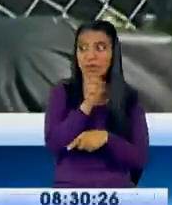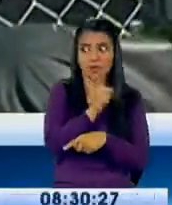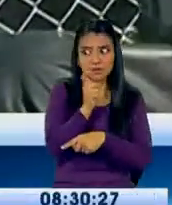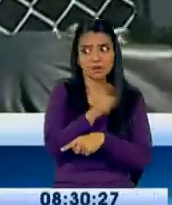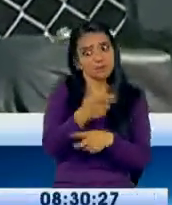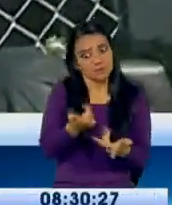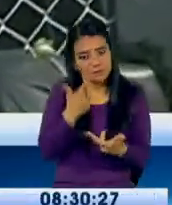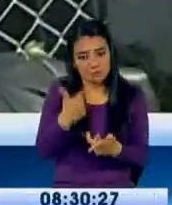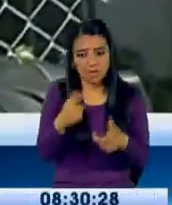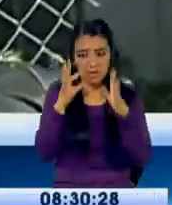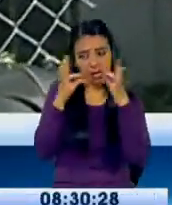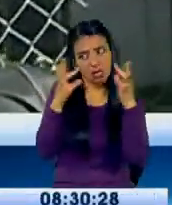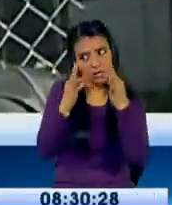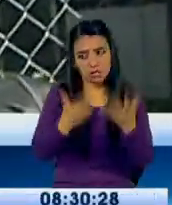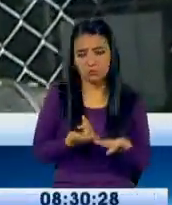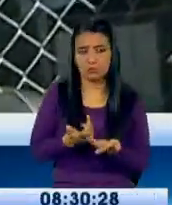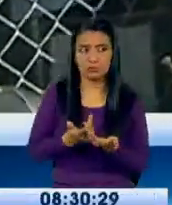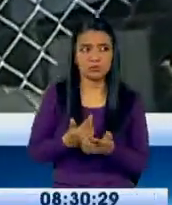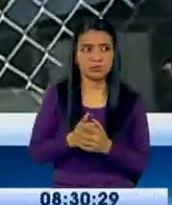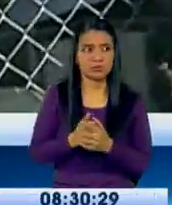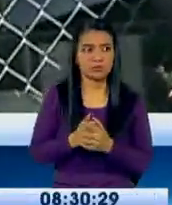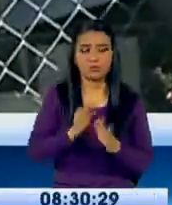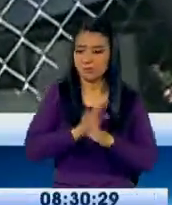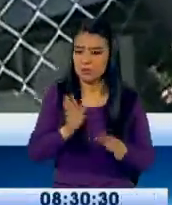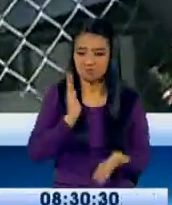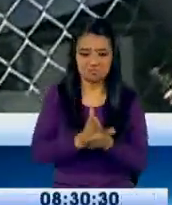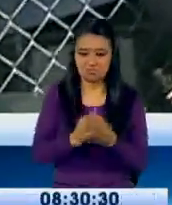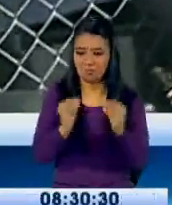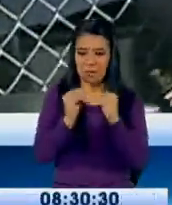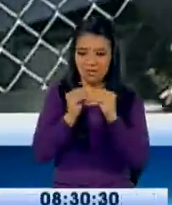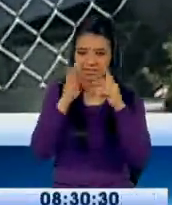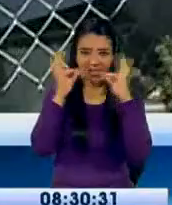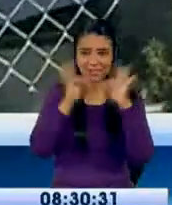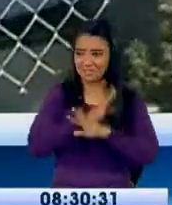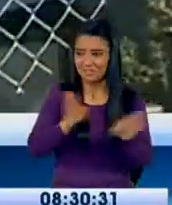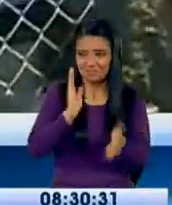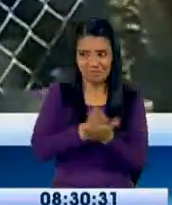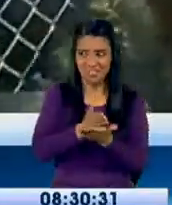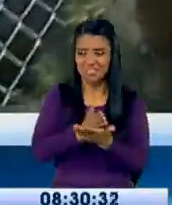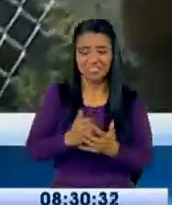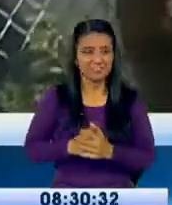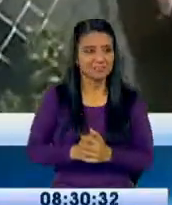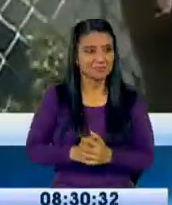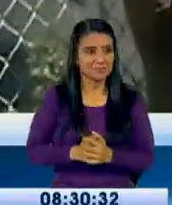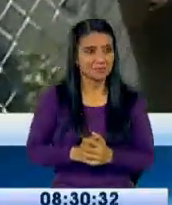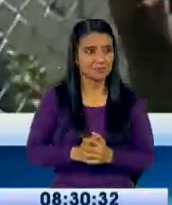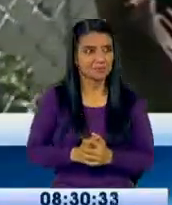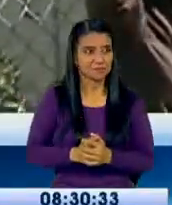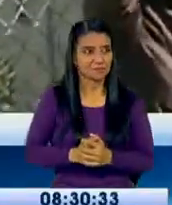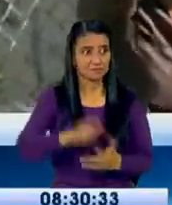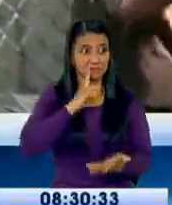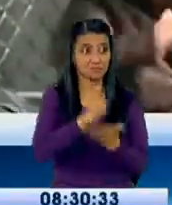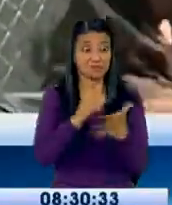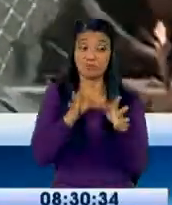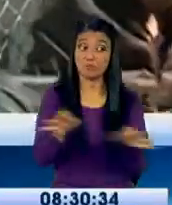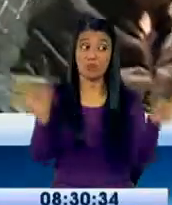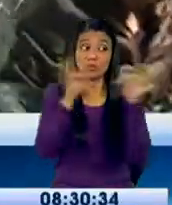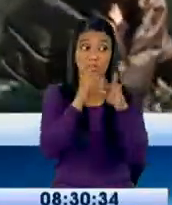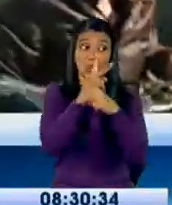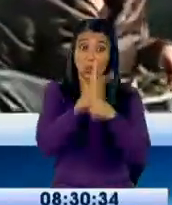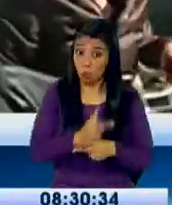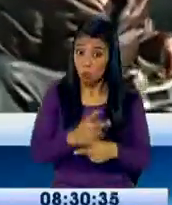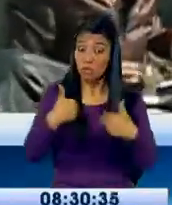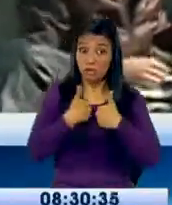se necesita para los animalitos. Tampoco ya no quiero tener más gatitos. Perfecto, claro, es muy importante cuidar a las